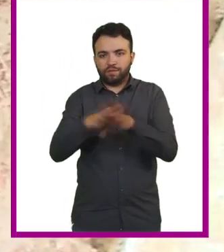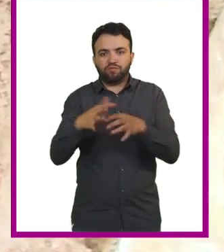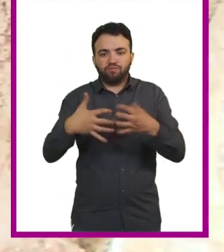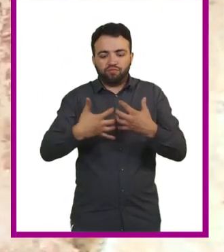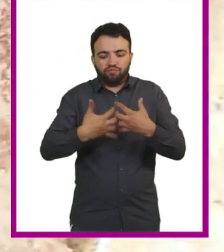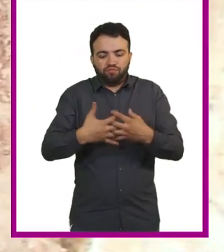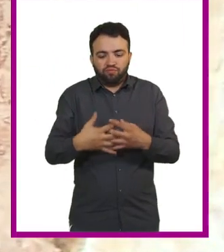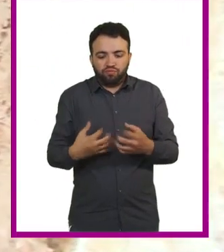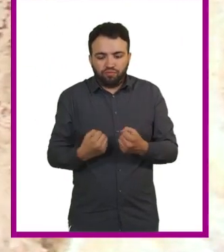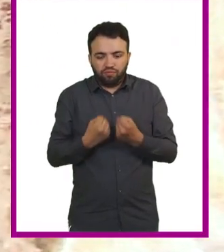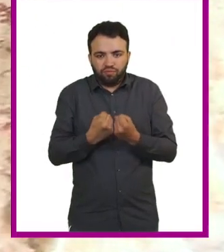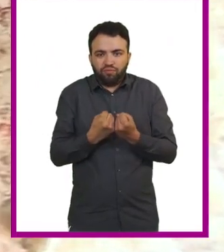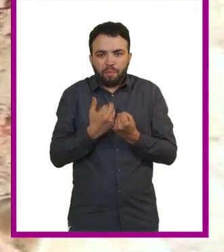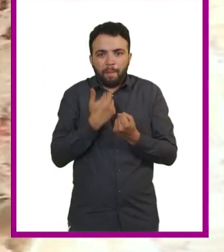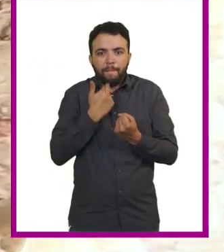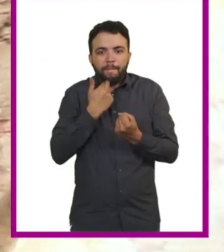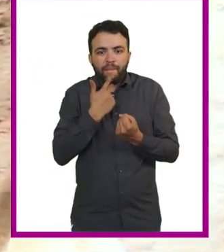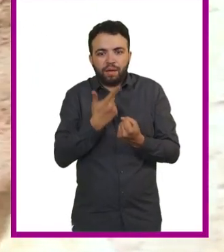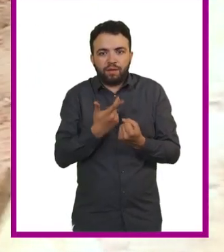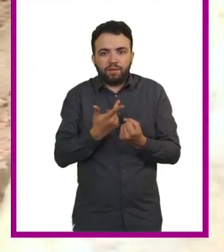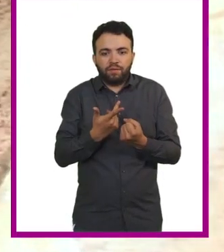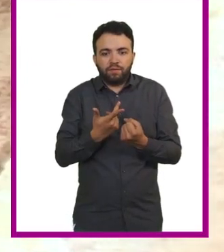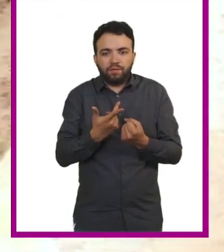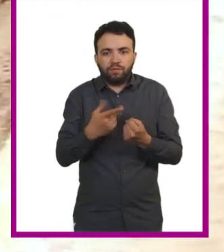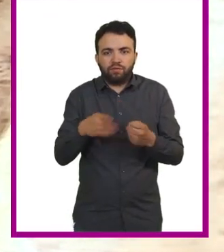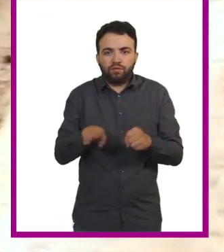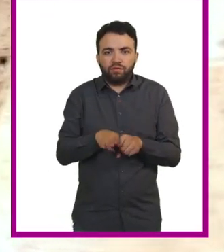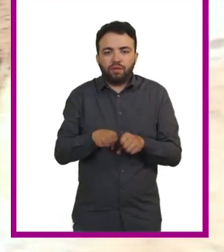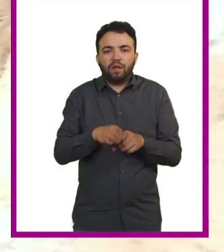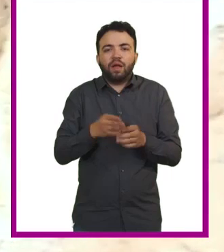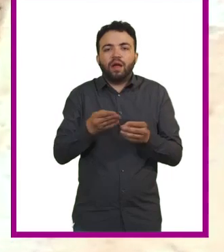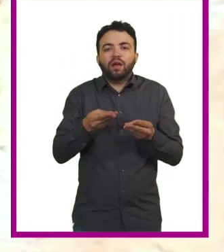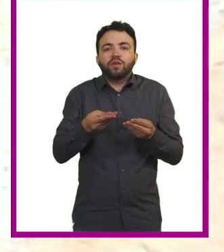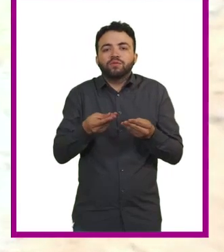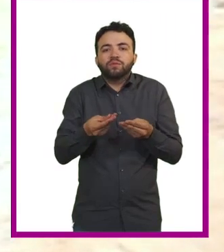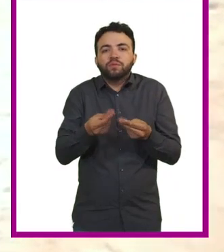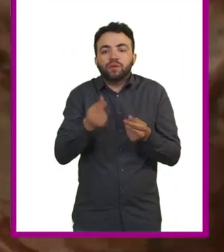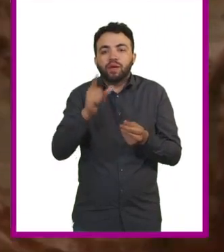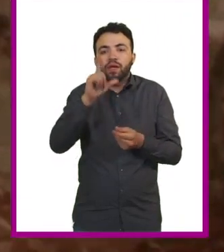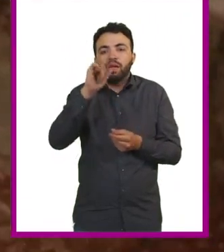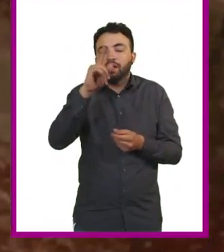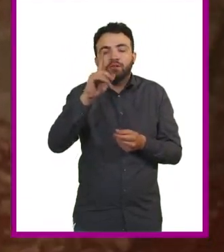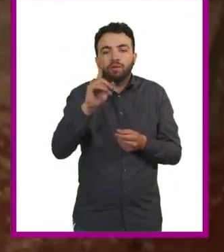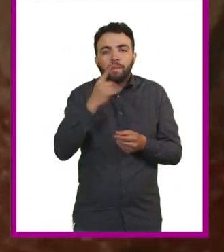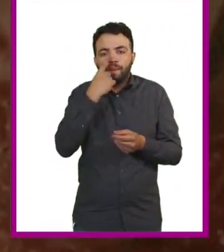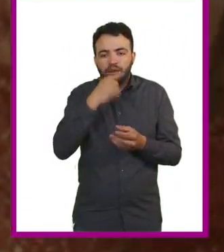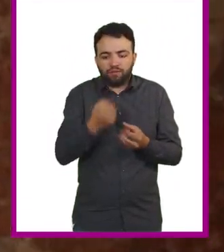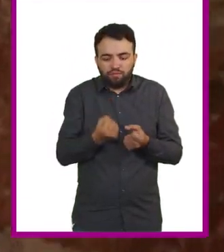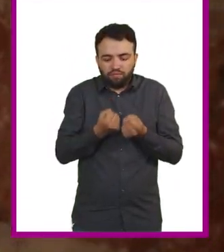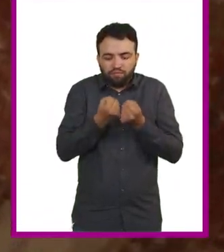más sólida, no tan líquida con el agua, sino un poquito más espesa.